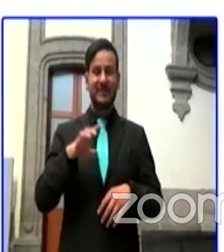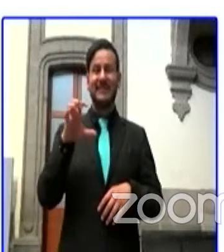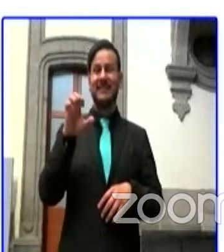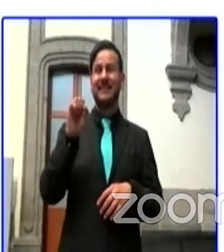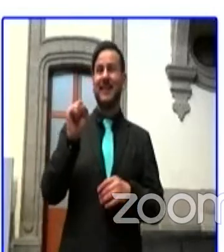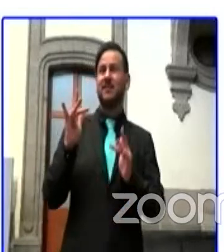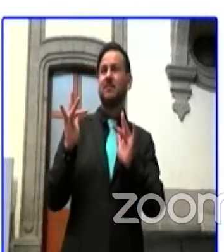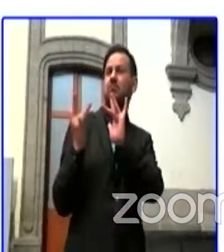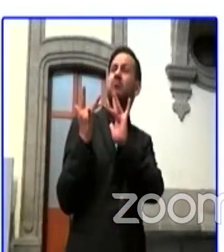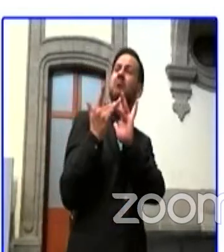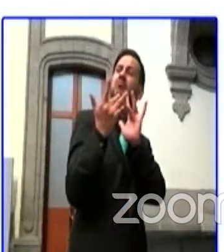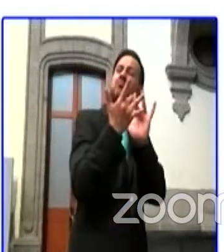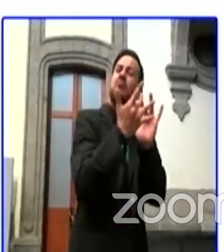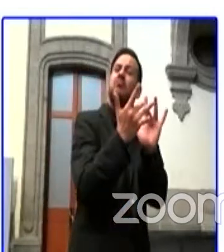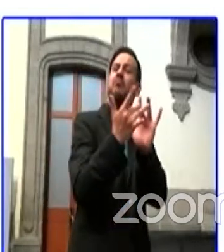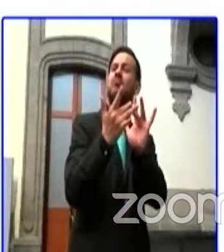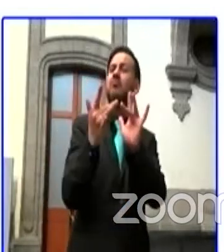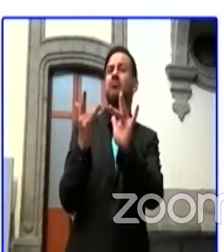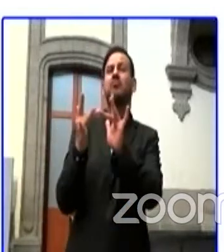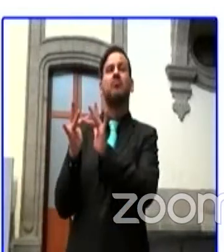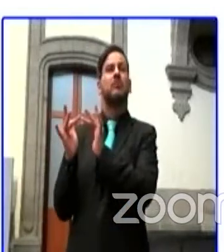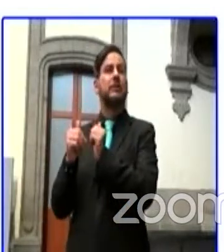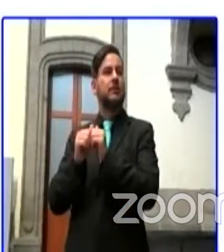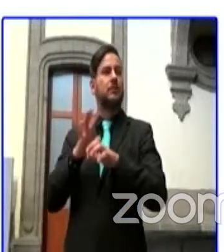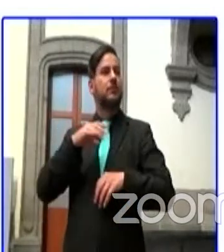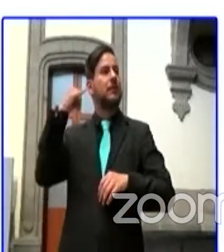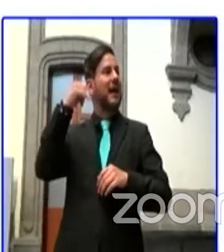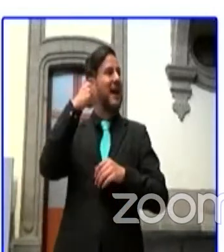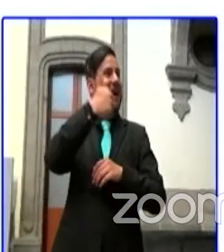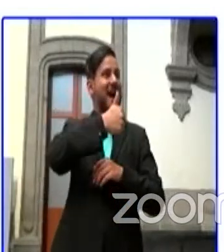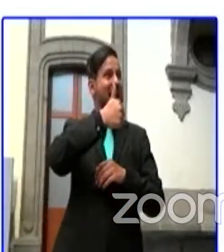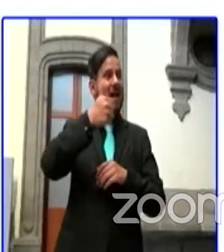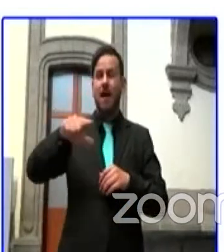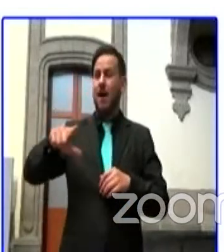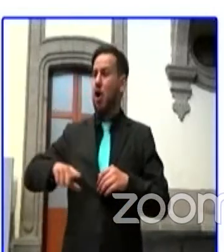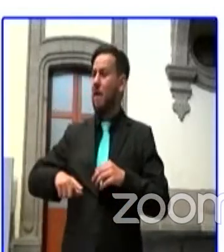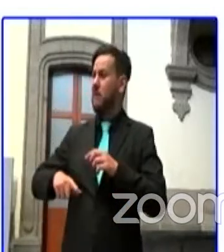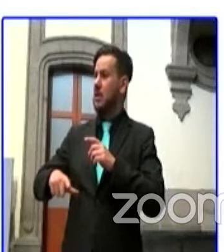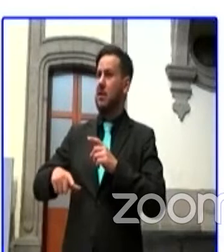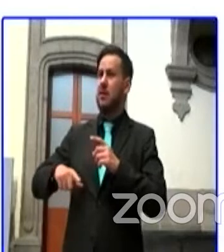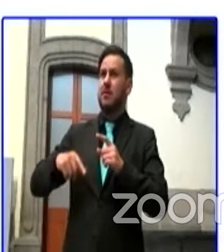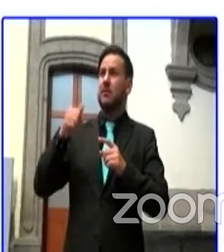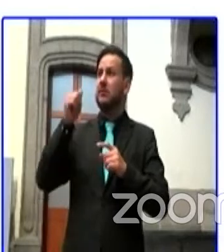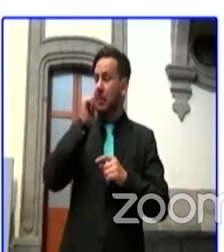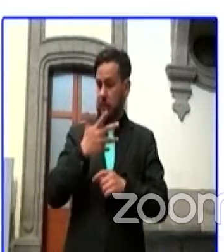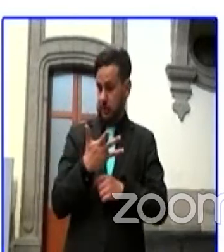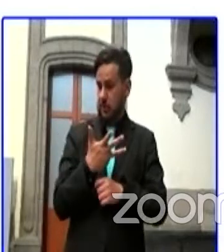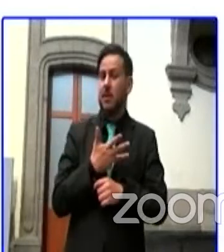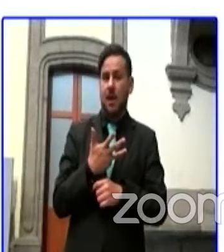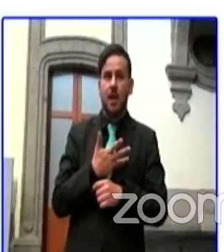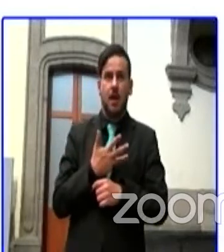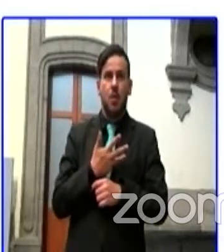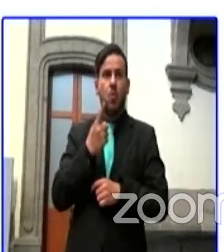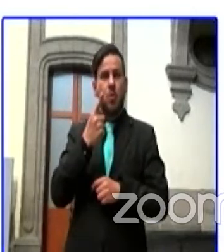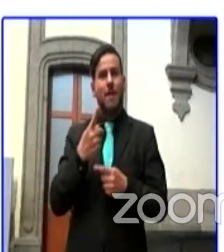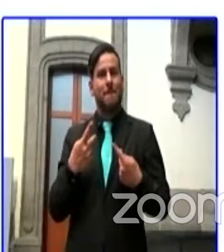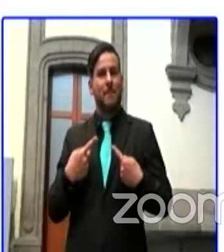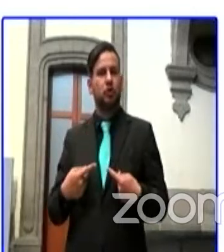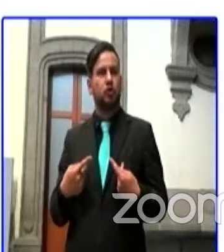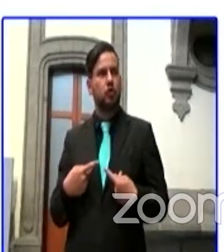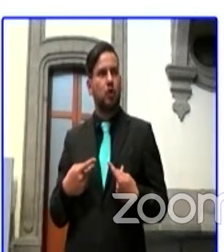enlaces institucionales en Yucatán. Cada dependencia del gobierno del estado tiene una persona